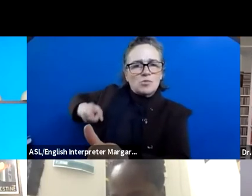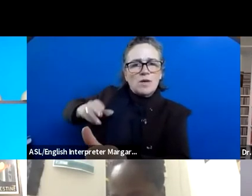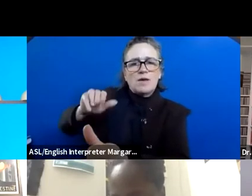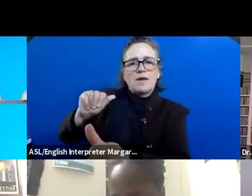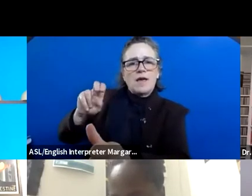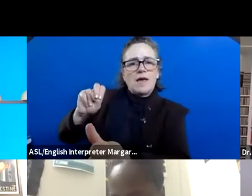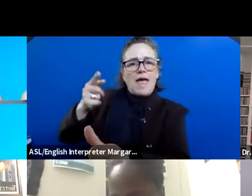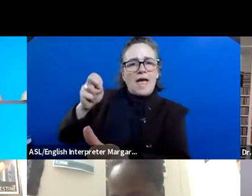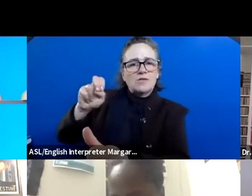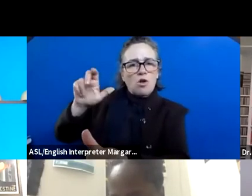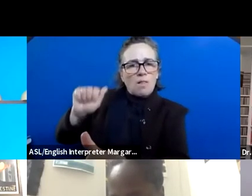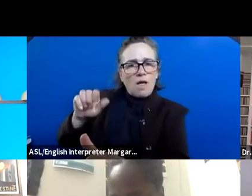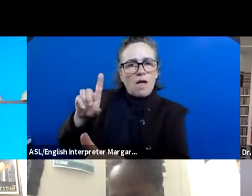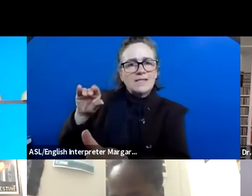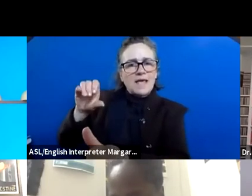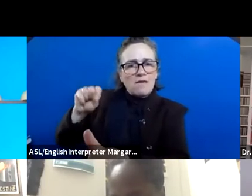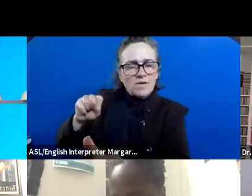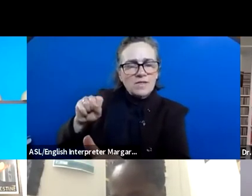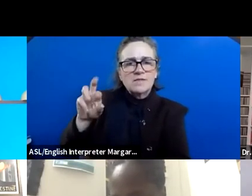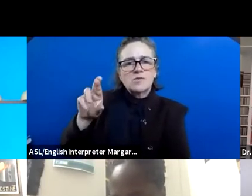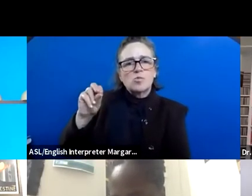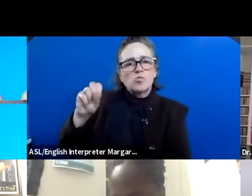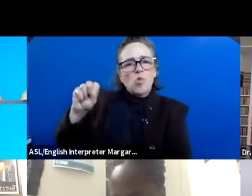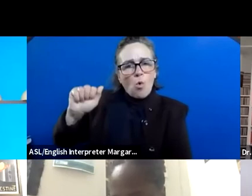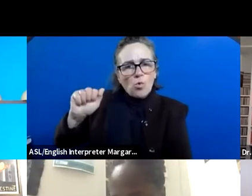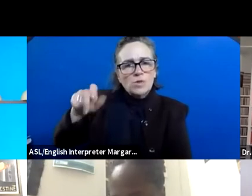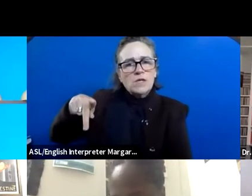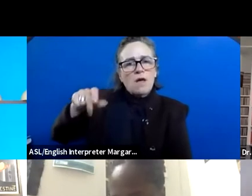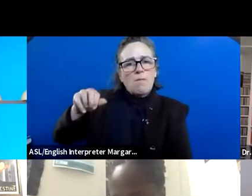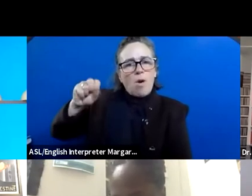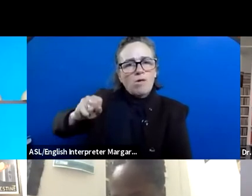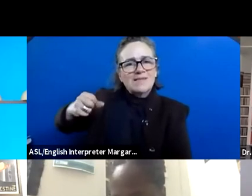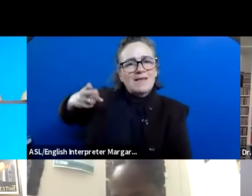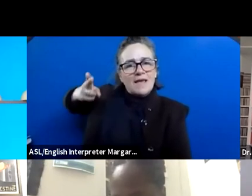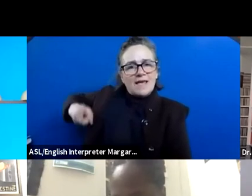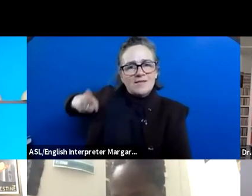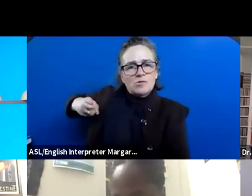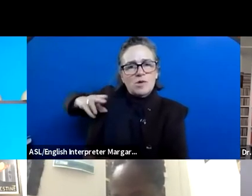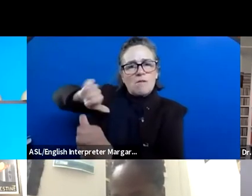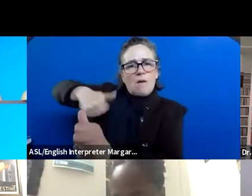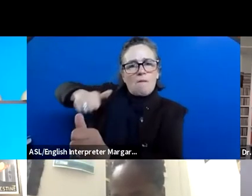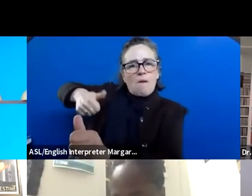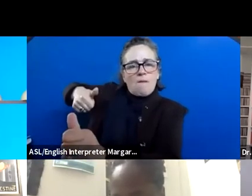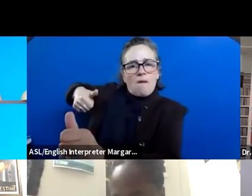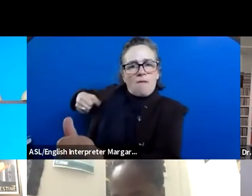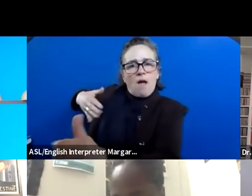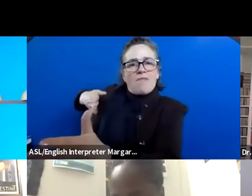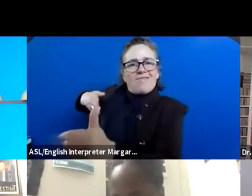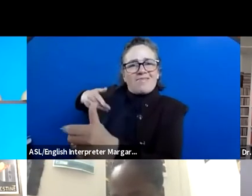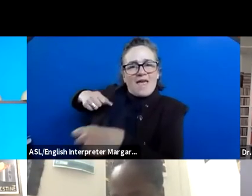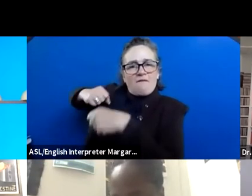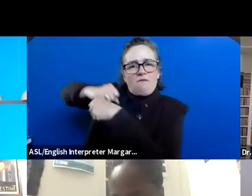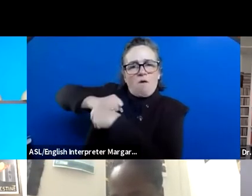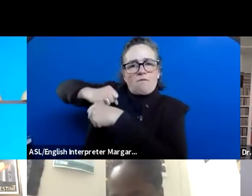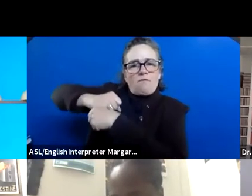que ella hoy esté ahí acompañando al presidente Biden en la Casa Blanca. Por supuesto, Obama tampoco